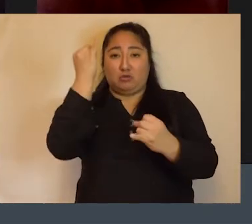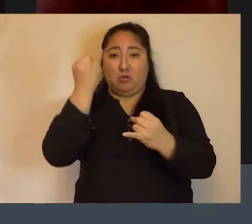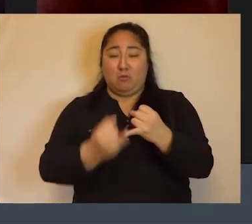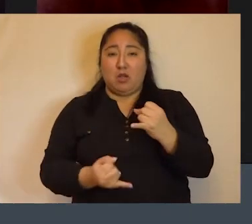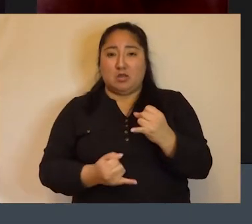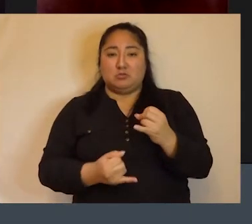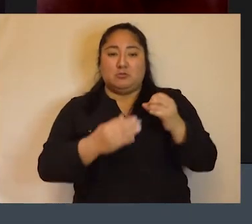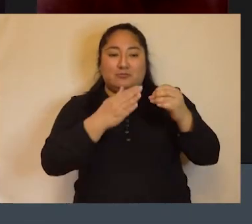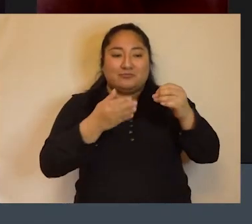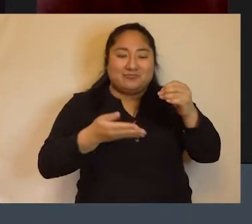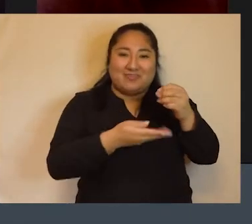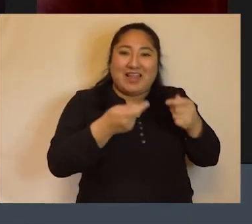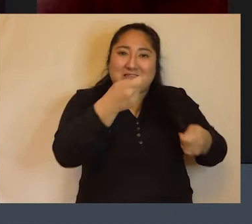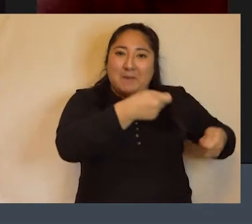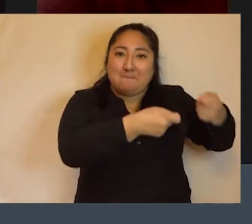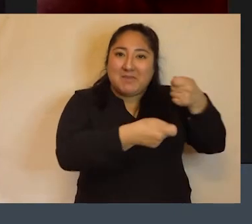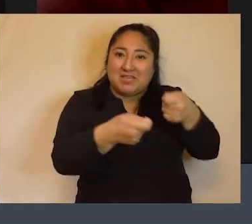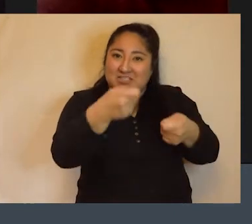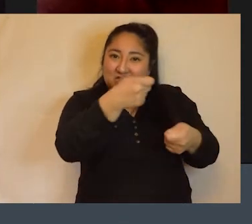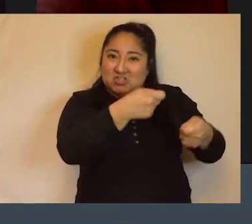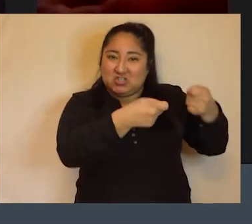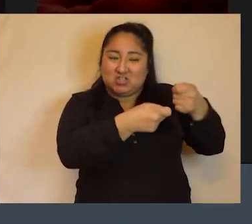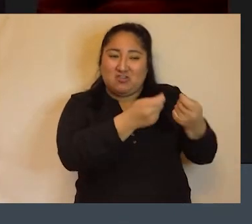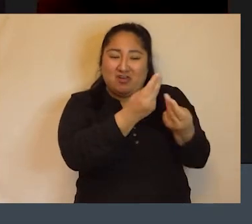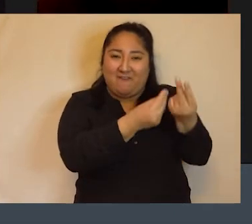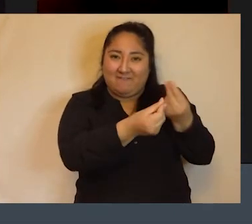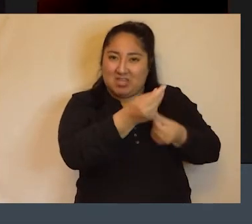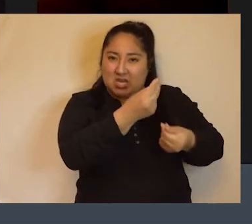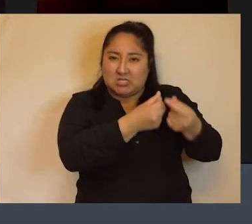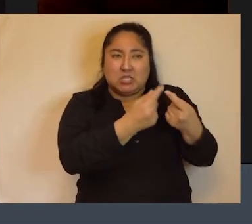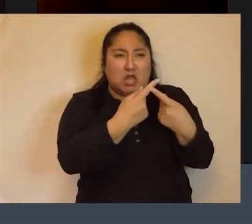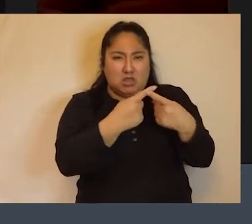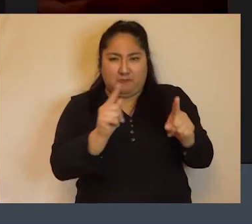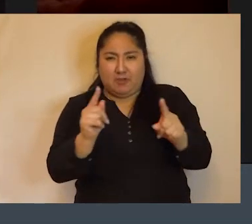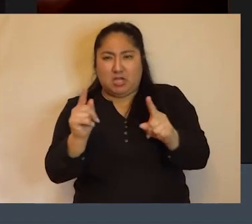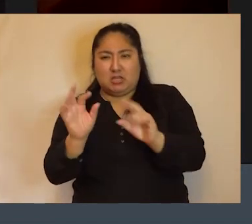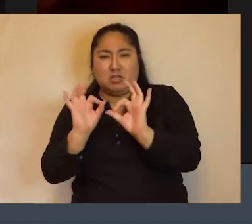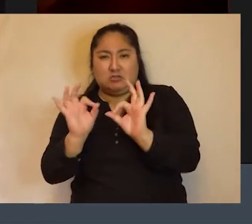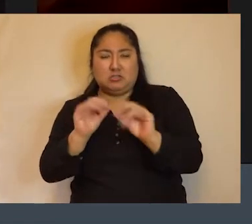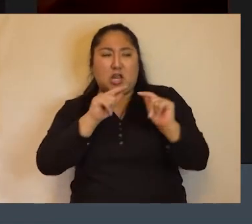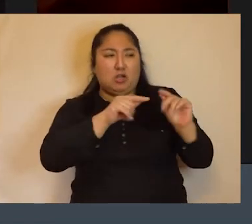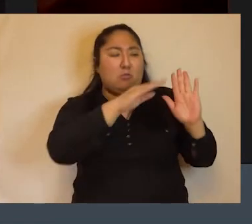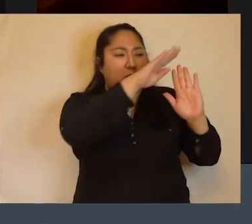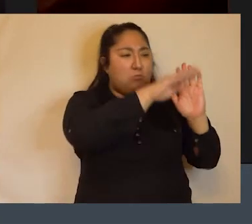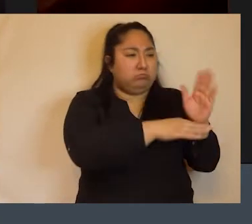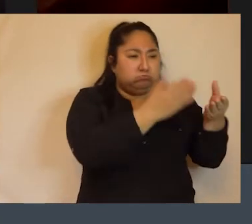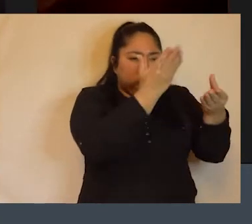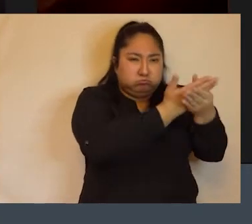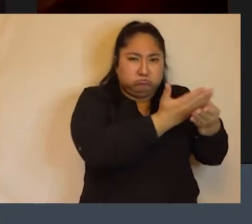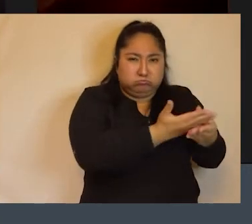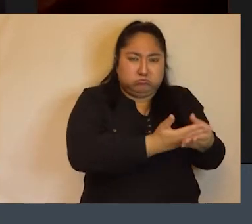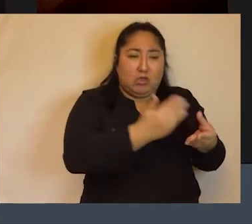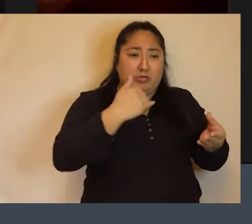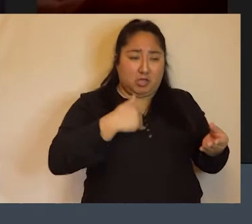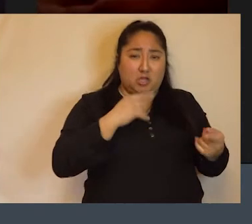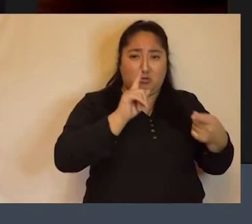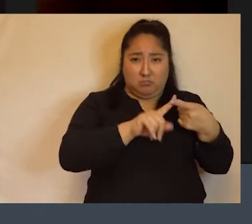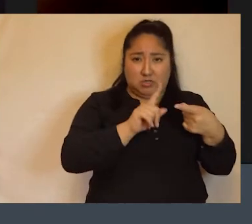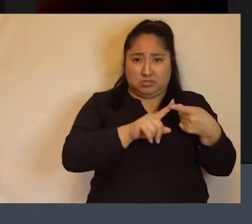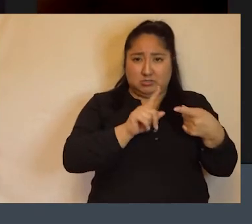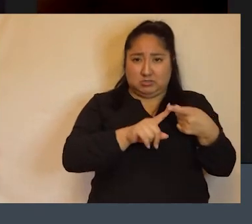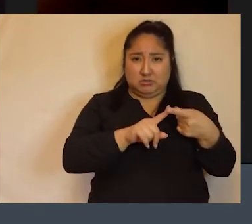corto plazo, como son inversiones financieras de muy distinta naturaleza, y es un portafolio en el cual yo